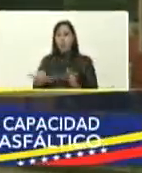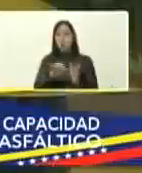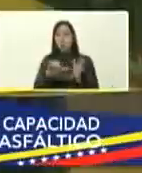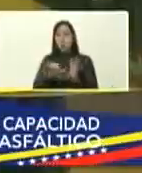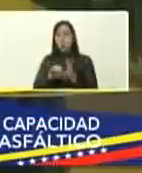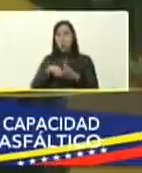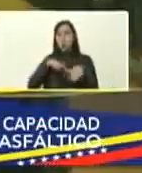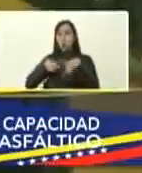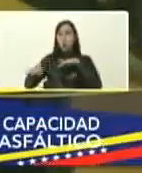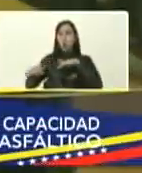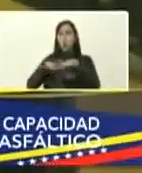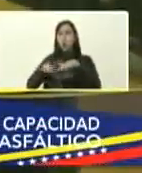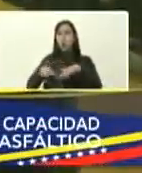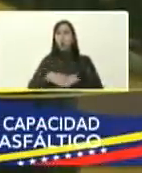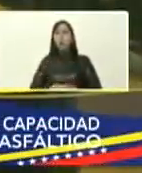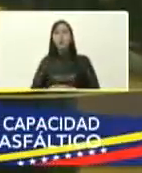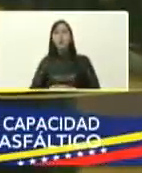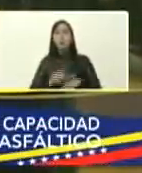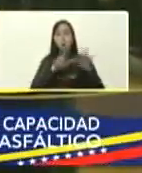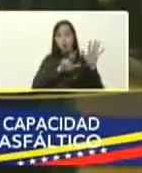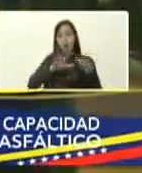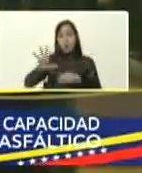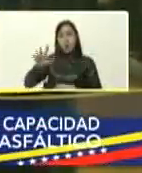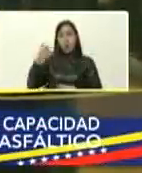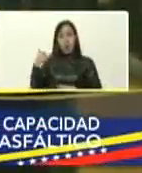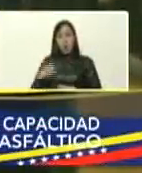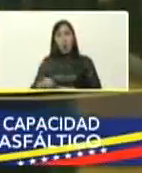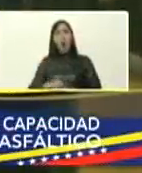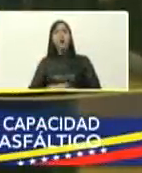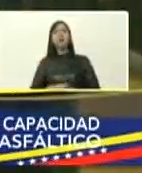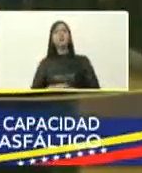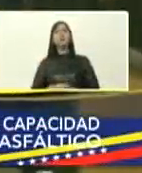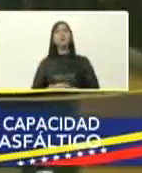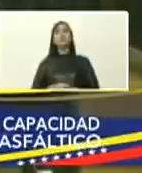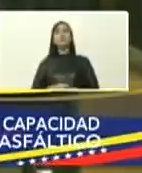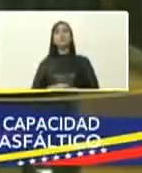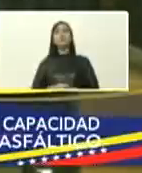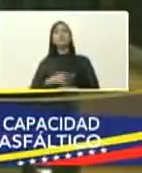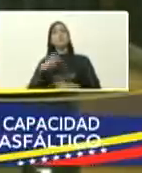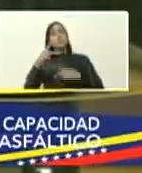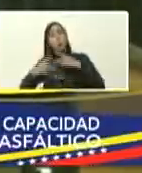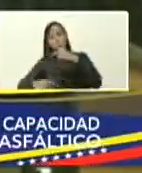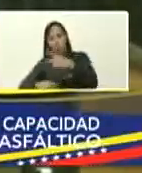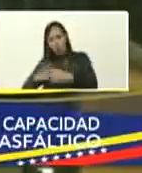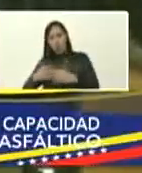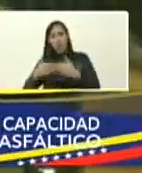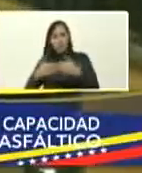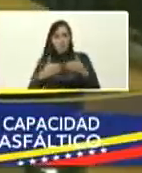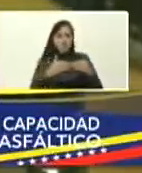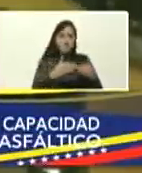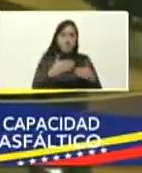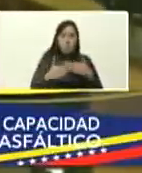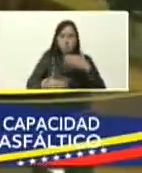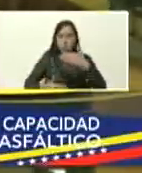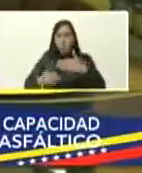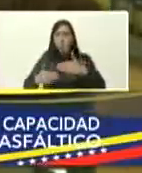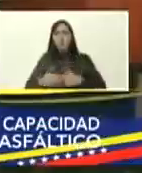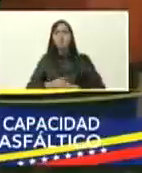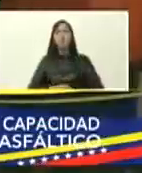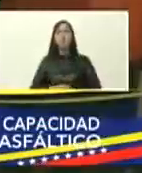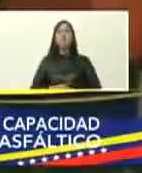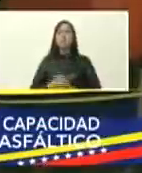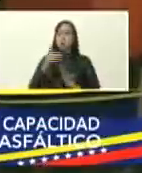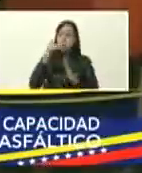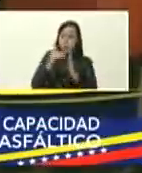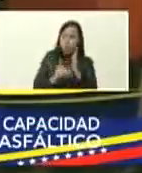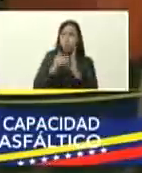Tinaquillo, de las cuales 85 se encuentran en pleno proceso de operatividad, con bajos niveles,